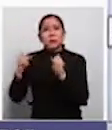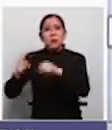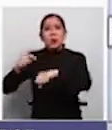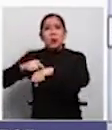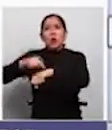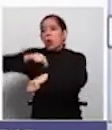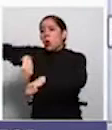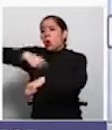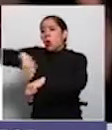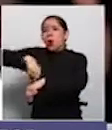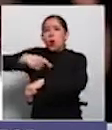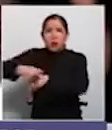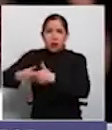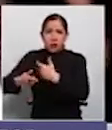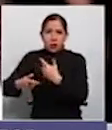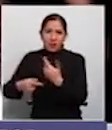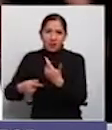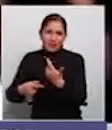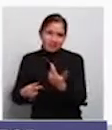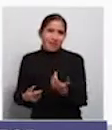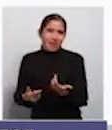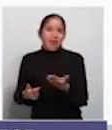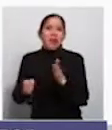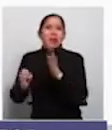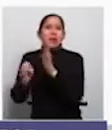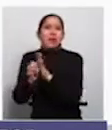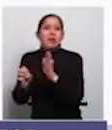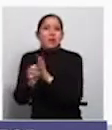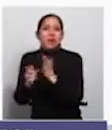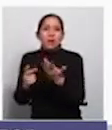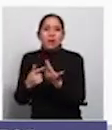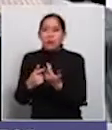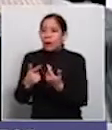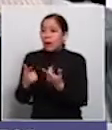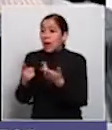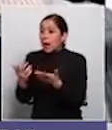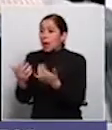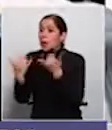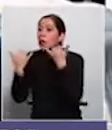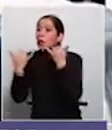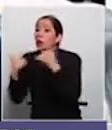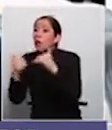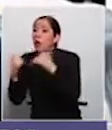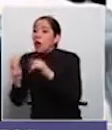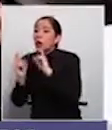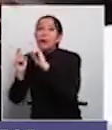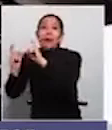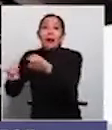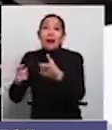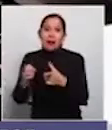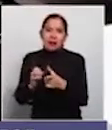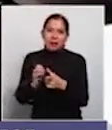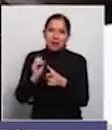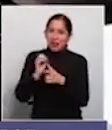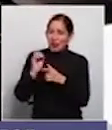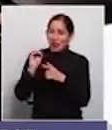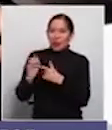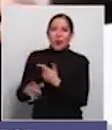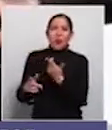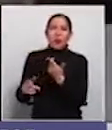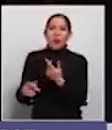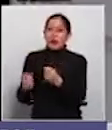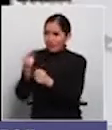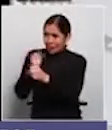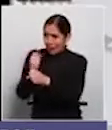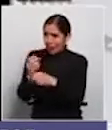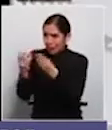acepten promesas de, qué sé yo, diamantes para los juegos, que no acepten ofertas laborales que les dicen si te